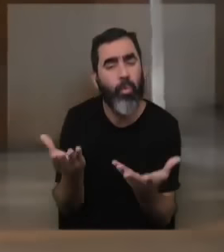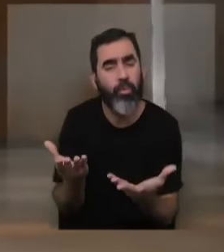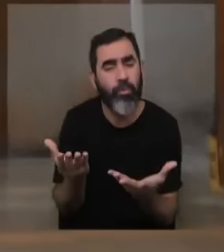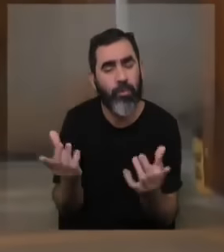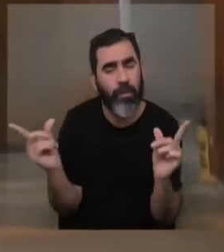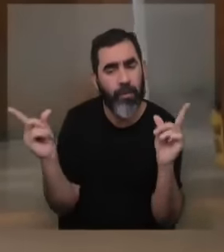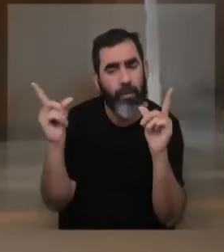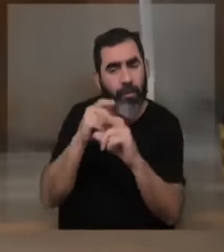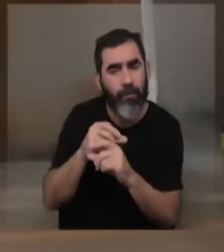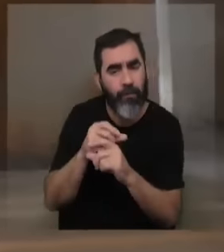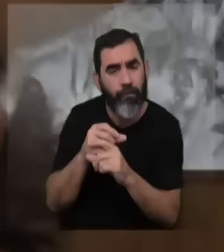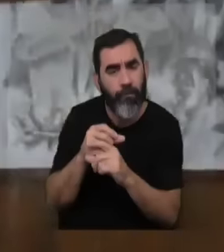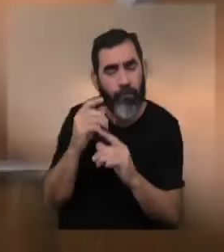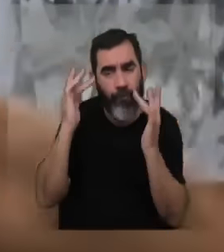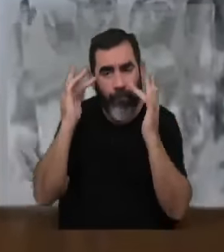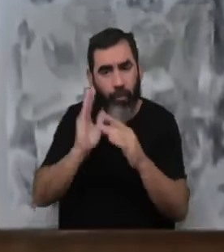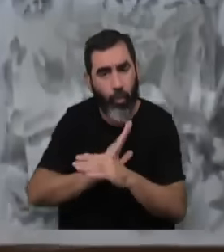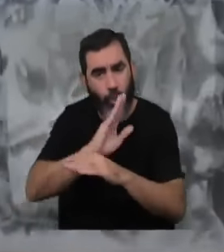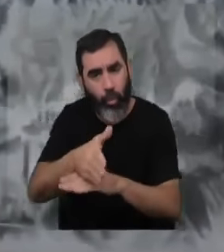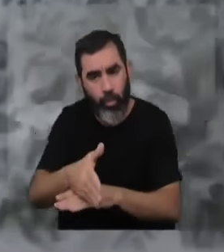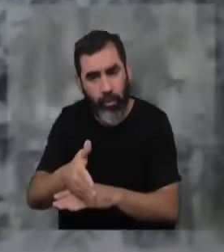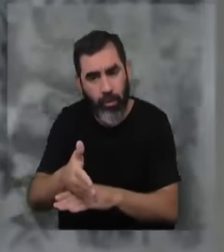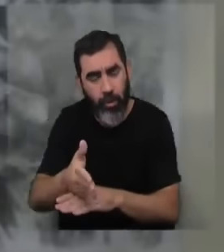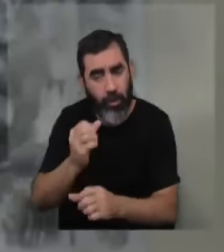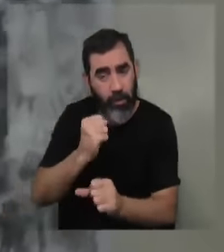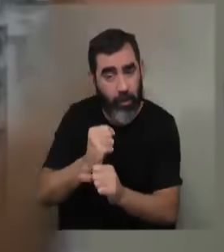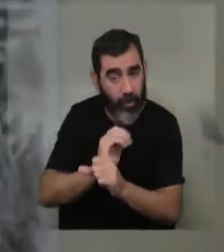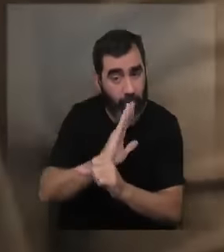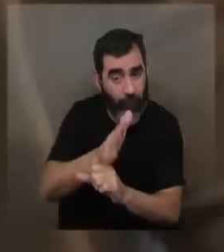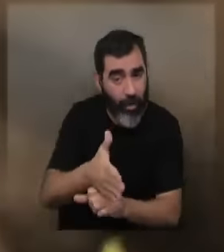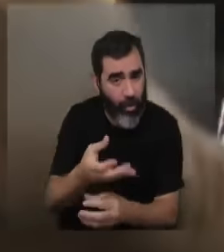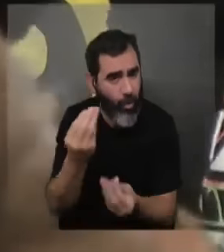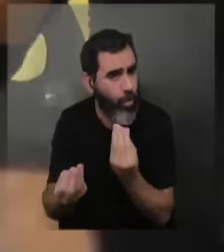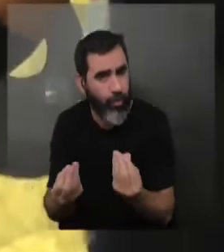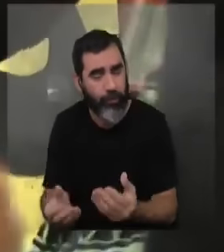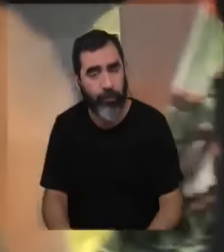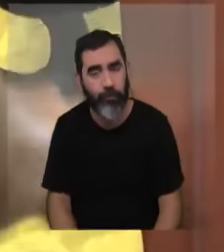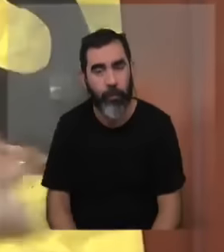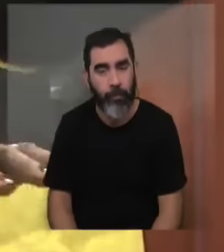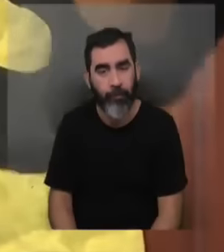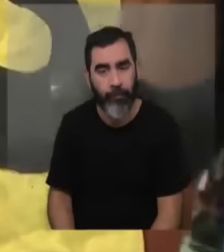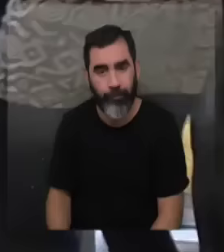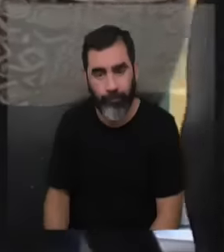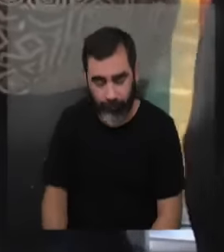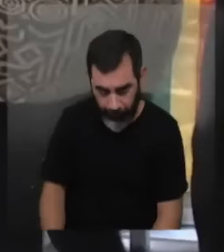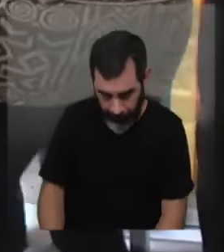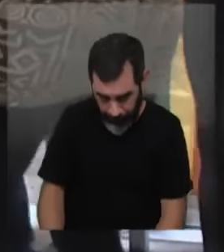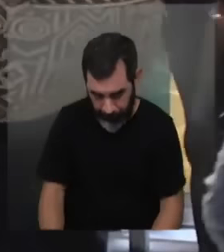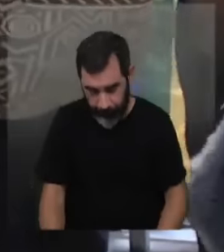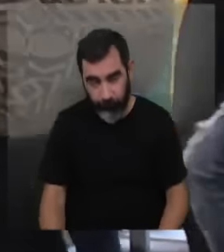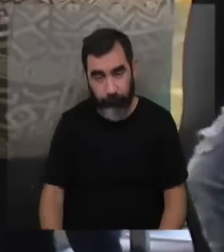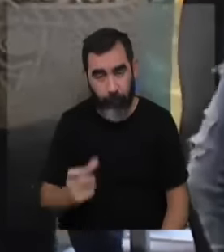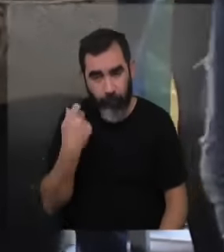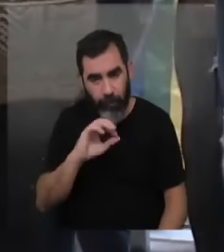dificultando más el ingreso a la educación al trabajo como estabas diciendo o falta una a un